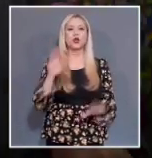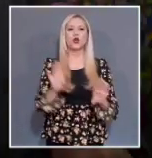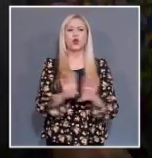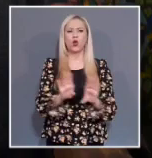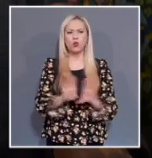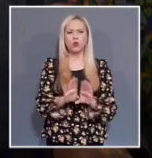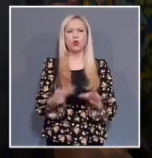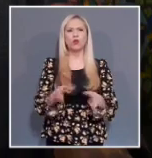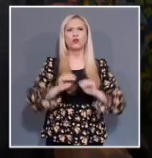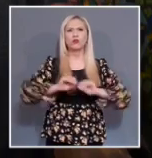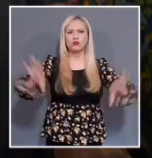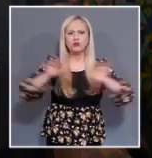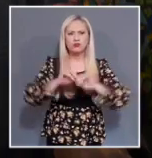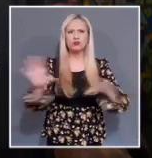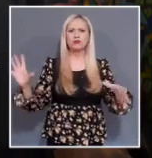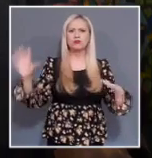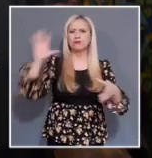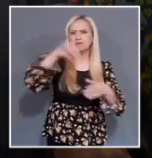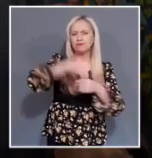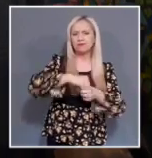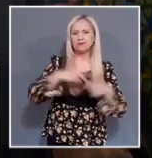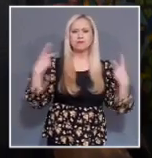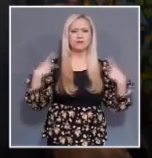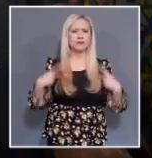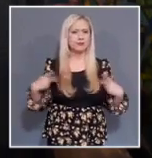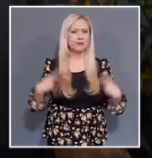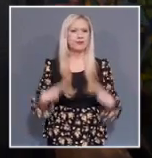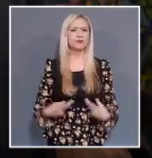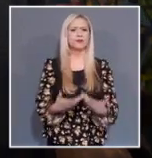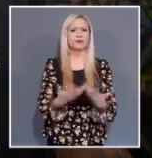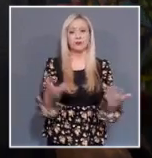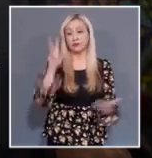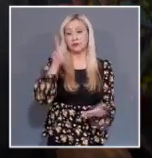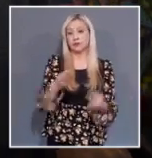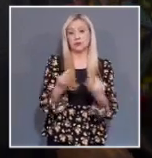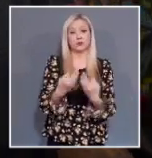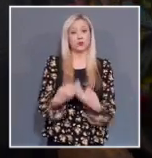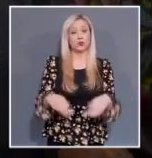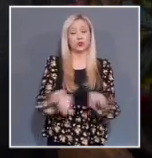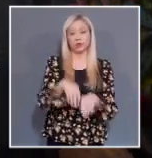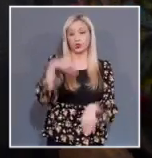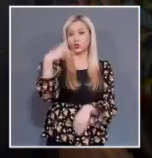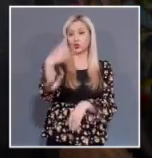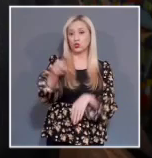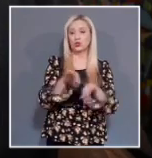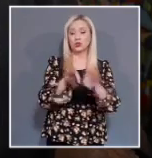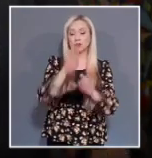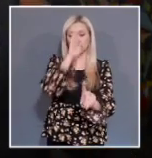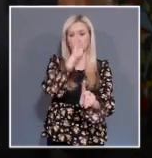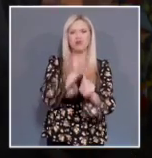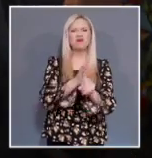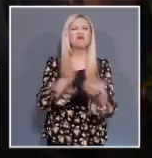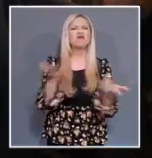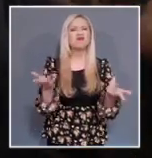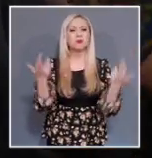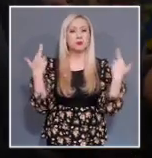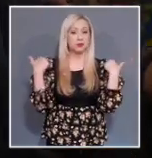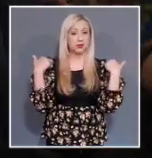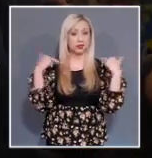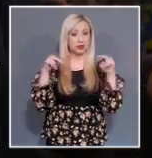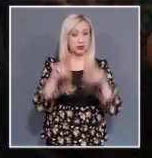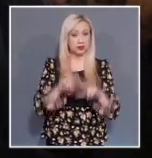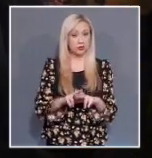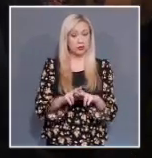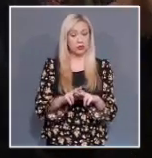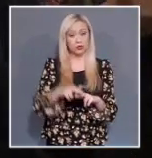importante coyuntura porque si tu misión es ser maestro del público